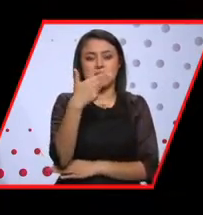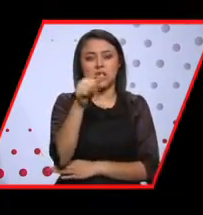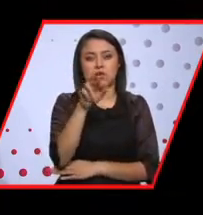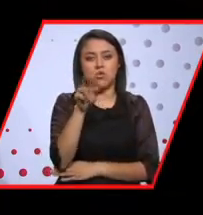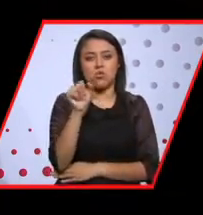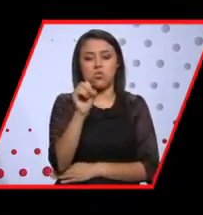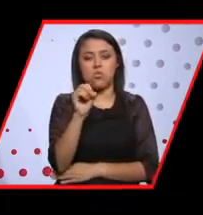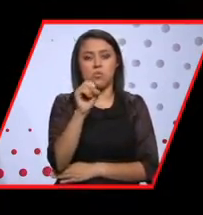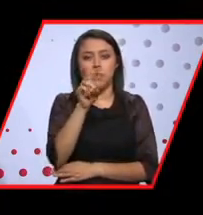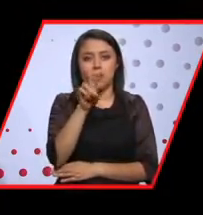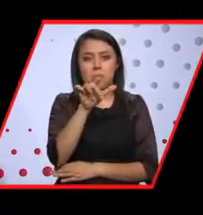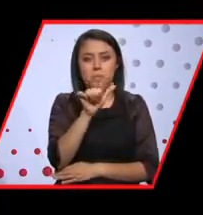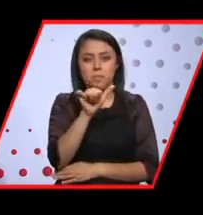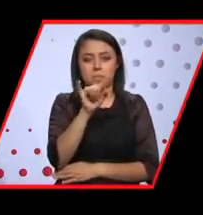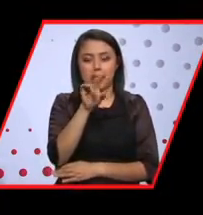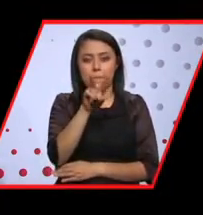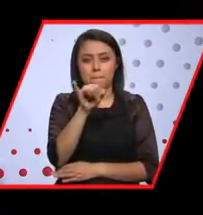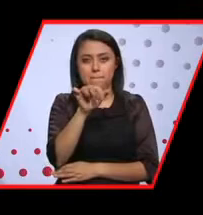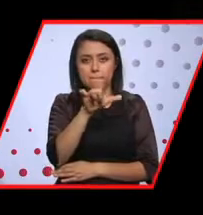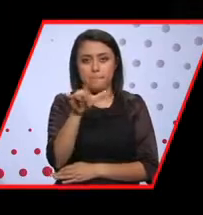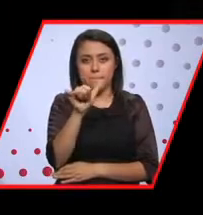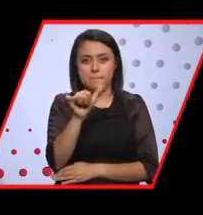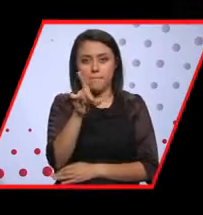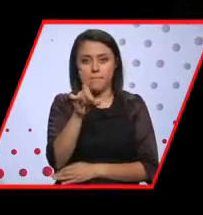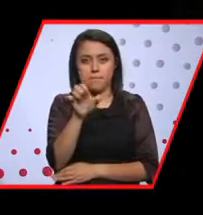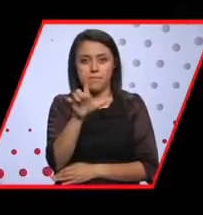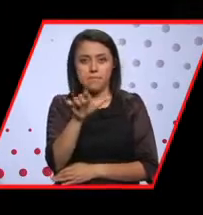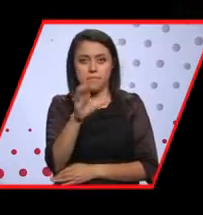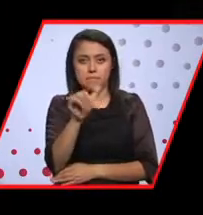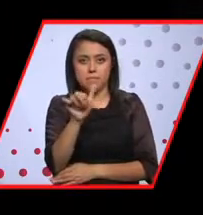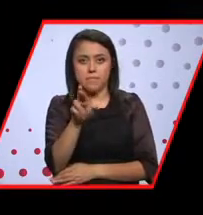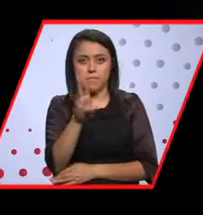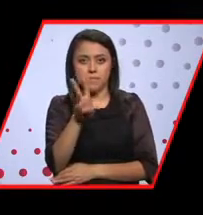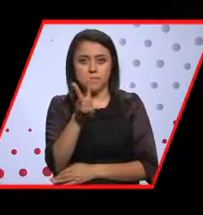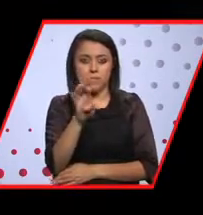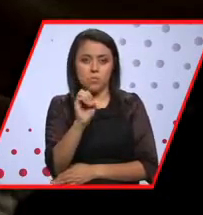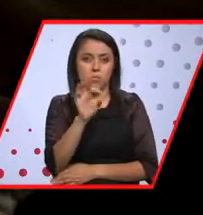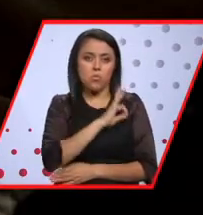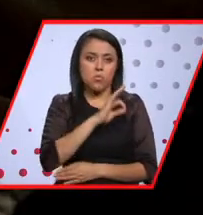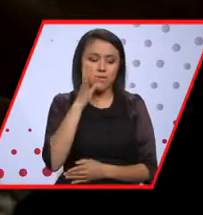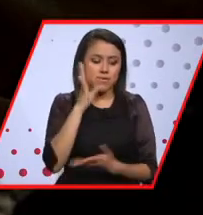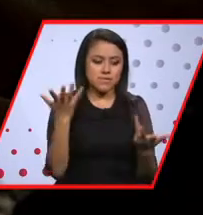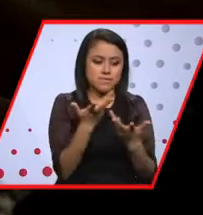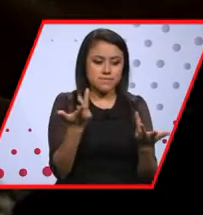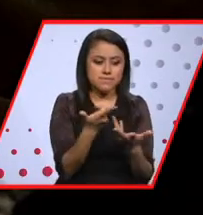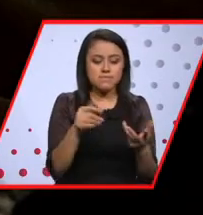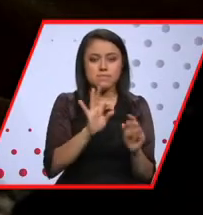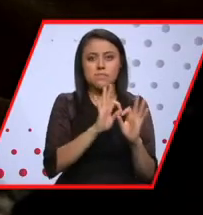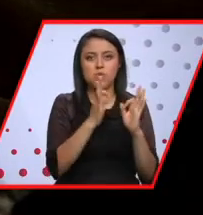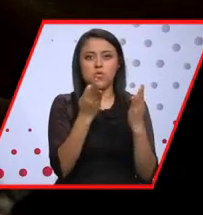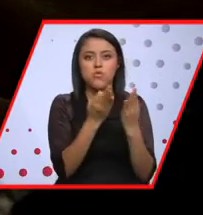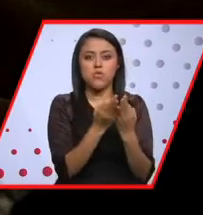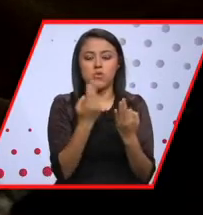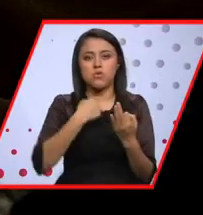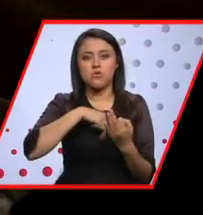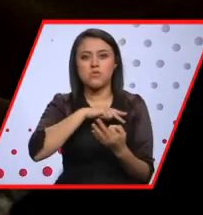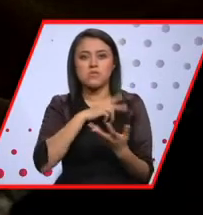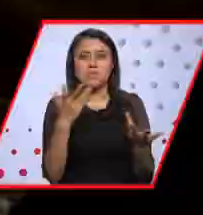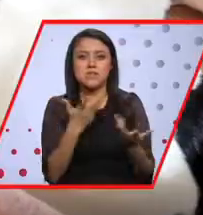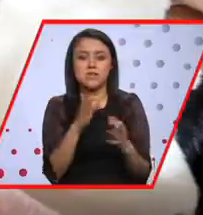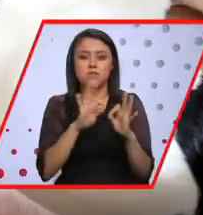su tradición de hace más de 100 años en la elaboración de este calzado. Pues nosotros trabajamos el botín charro